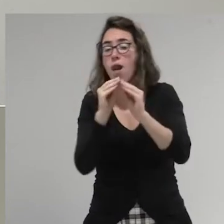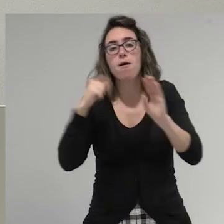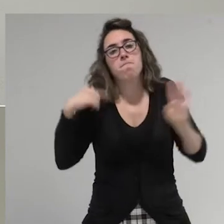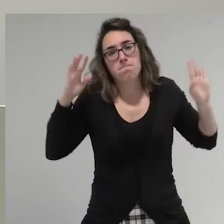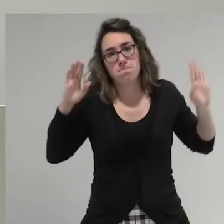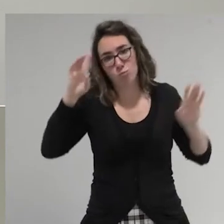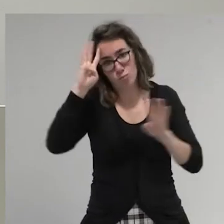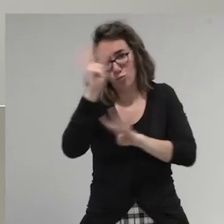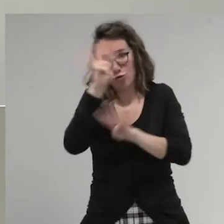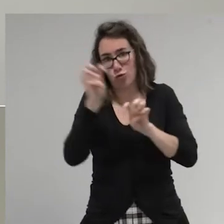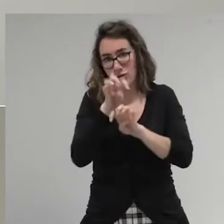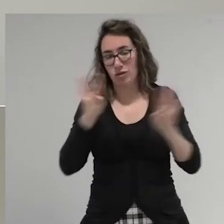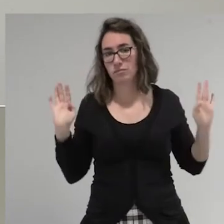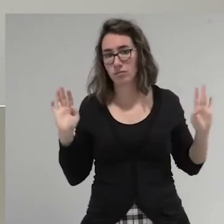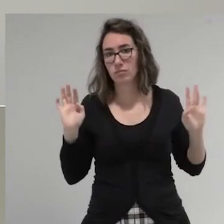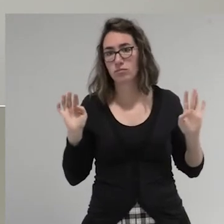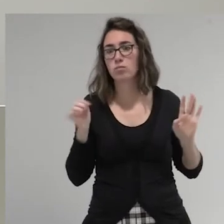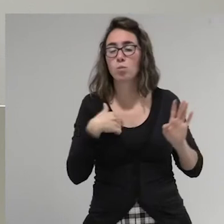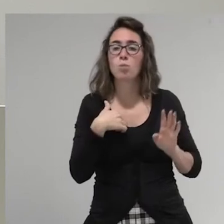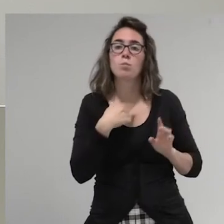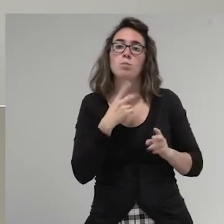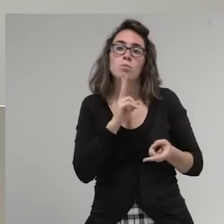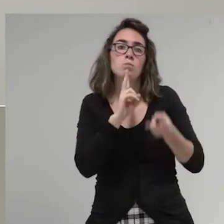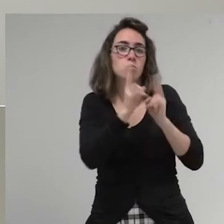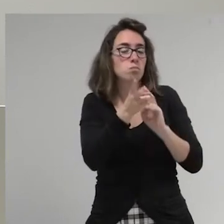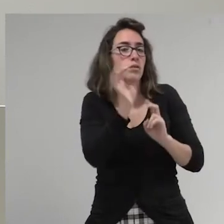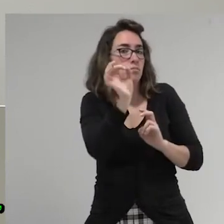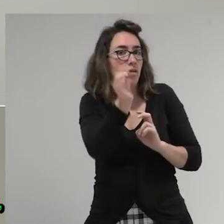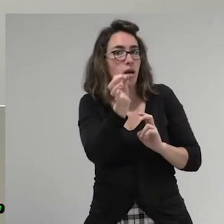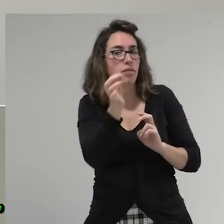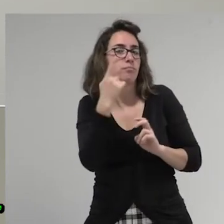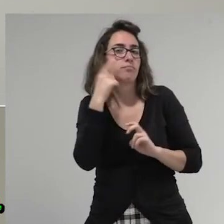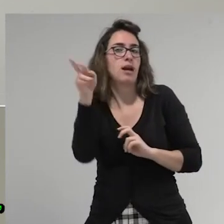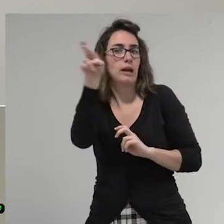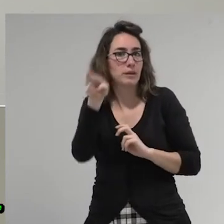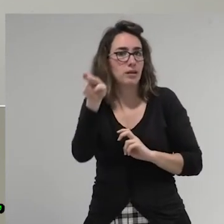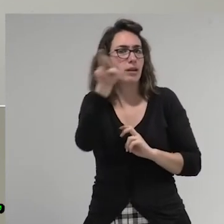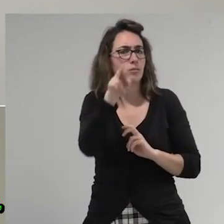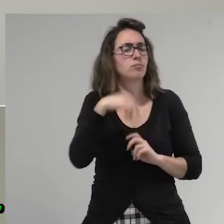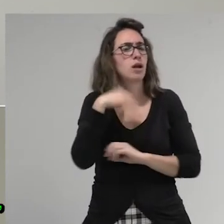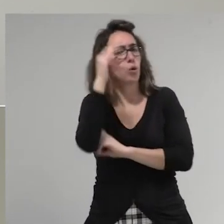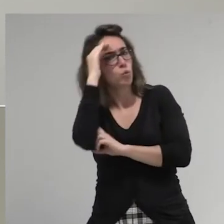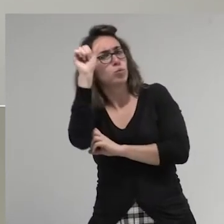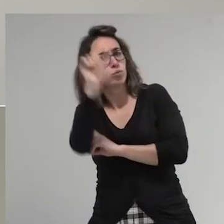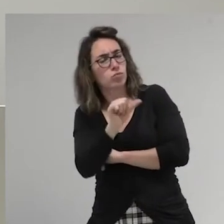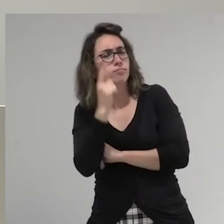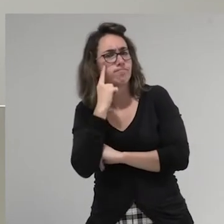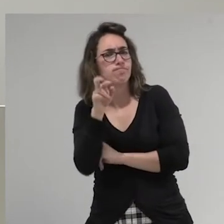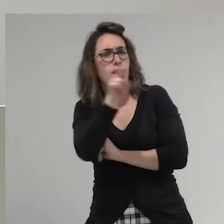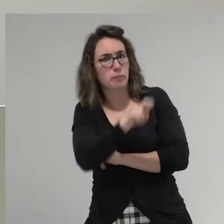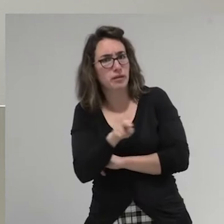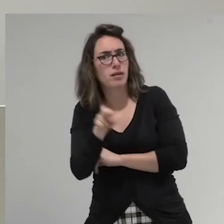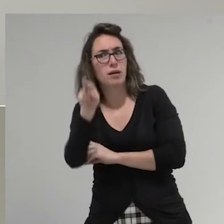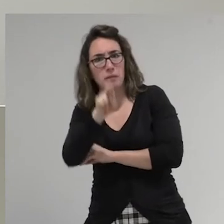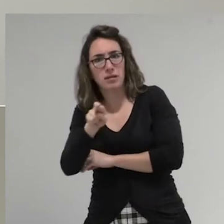Sí que puedo decir que es algo que se repite, o sea, que lo escucho repetidamente,